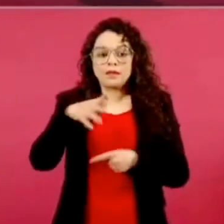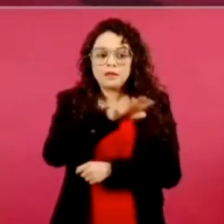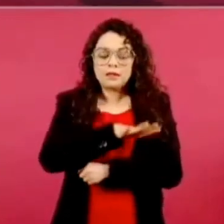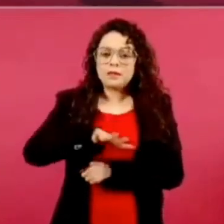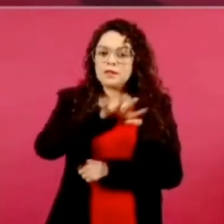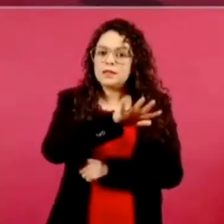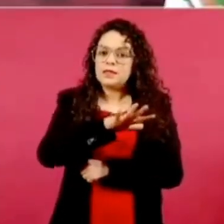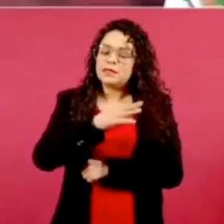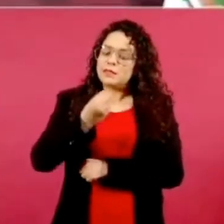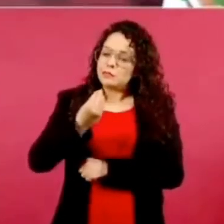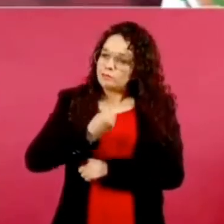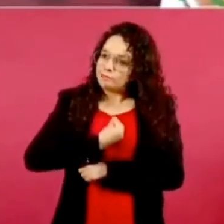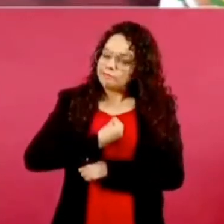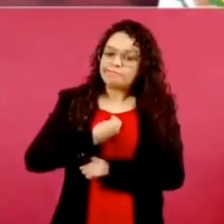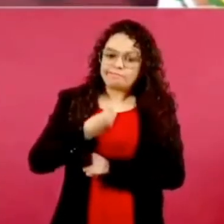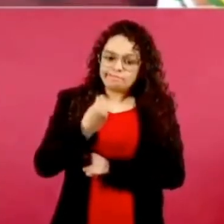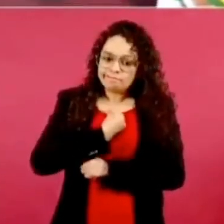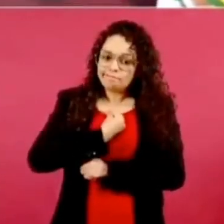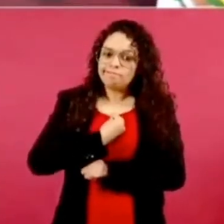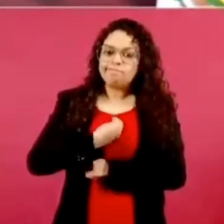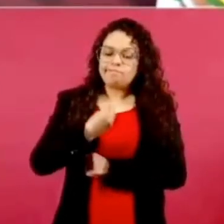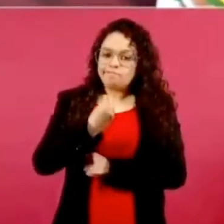y ahora